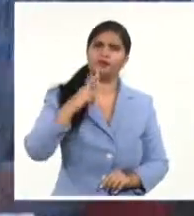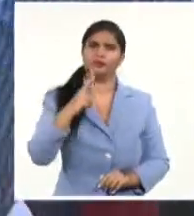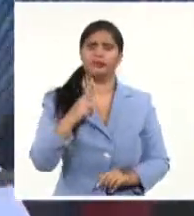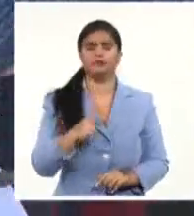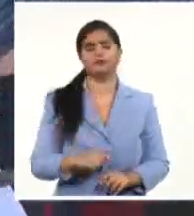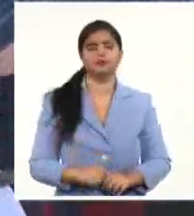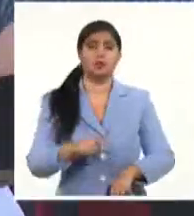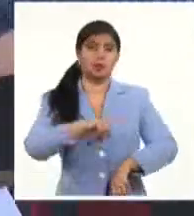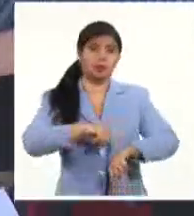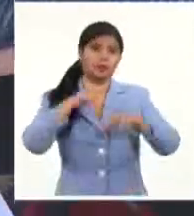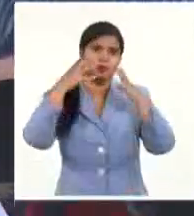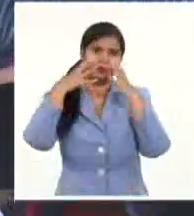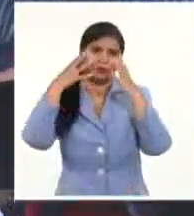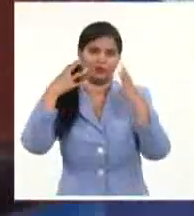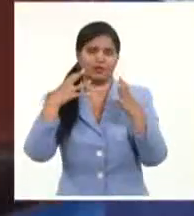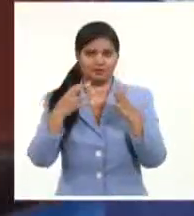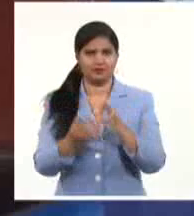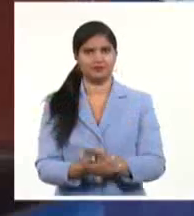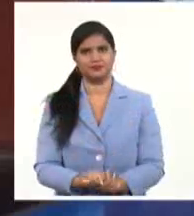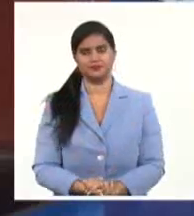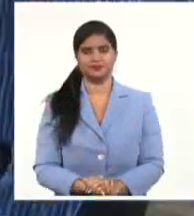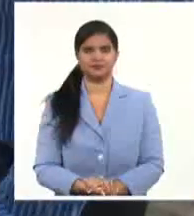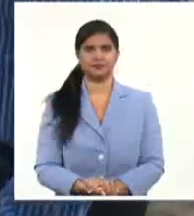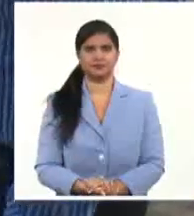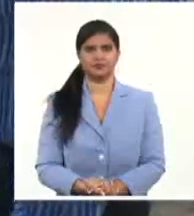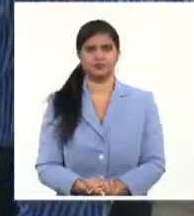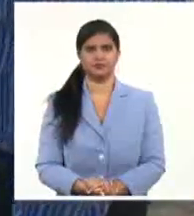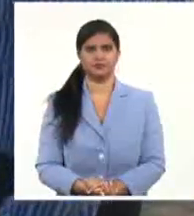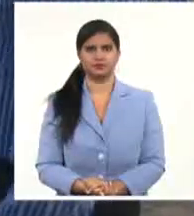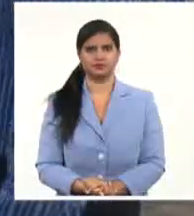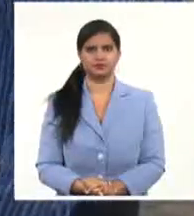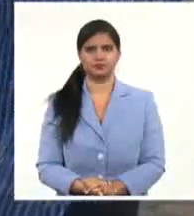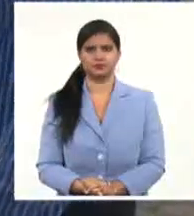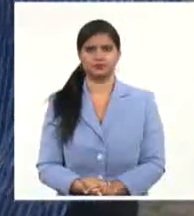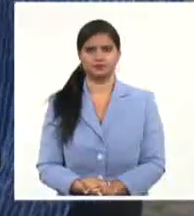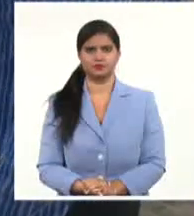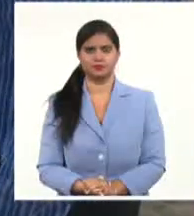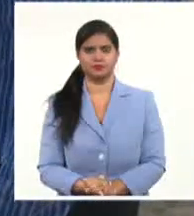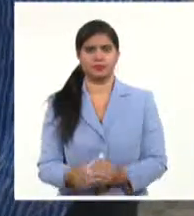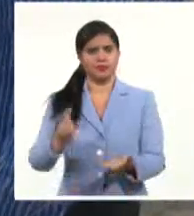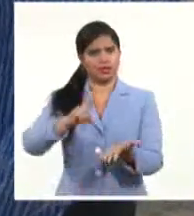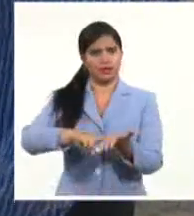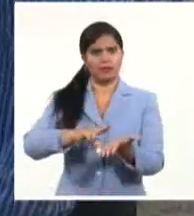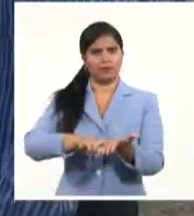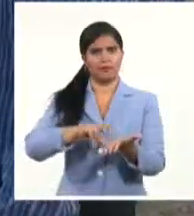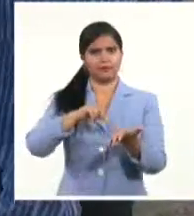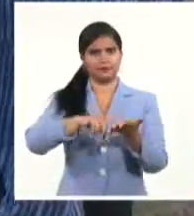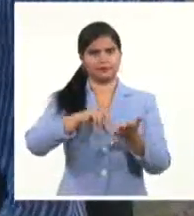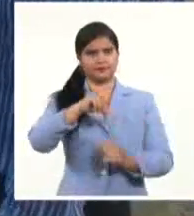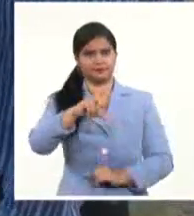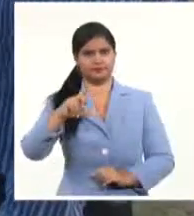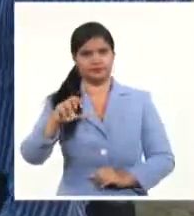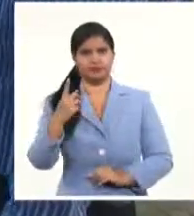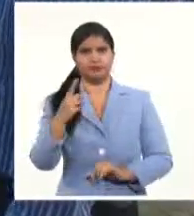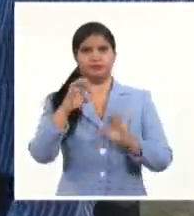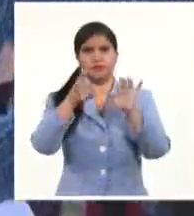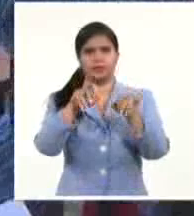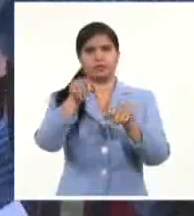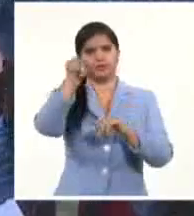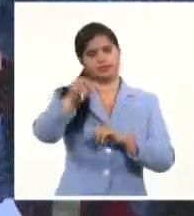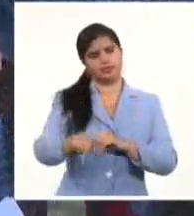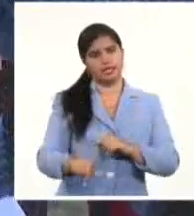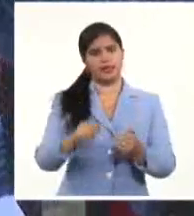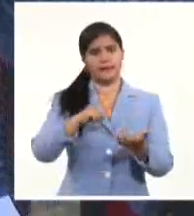legitima la democracia socialista. Yanaisi Capó Nápoles, miembro del Comité Central y primera secretaria del partido en